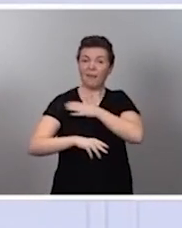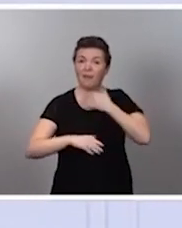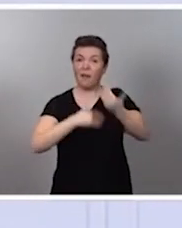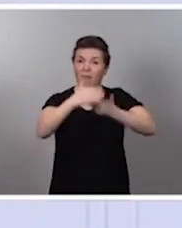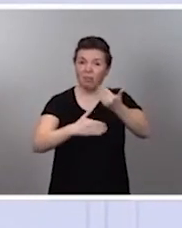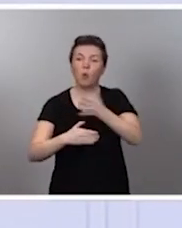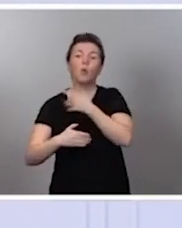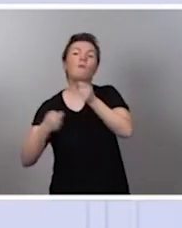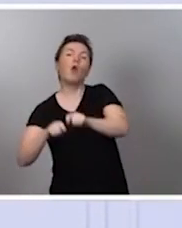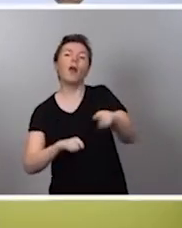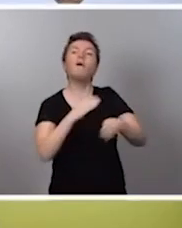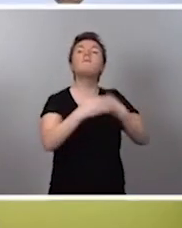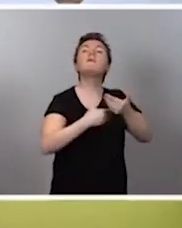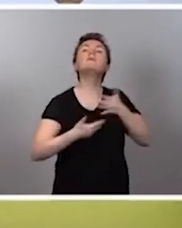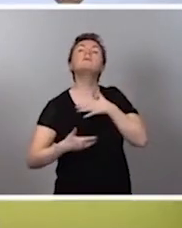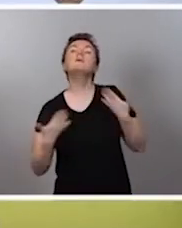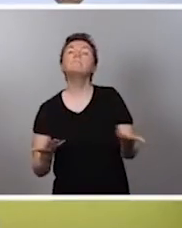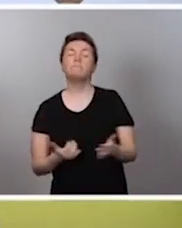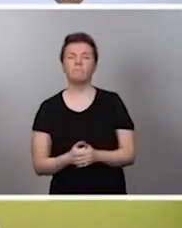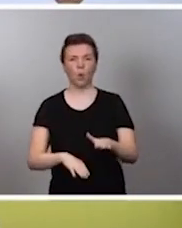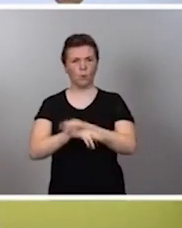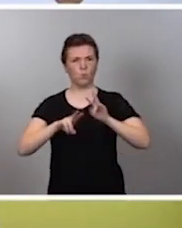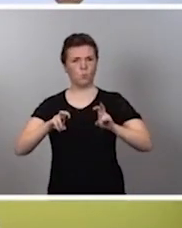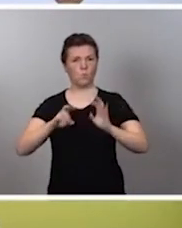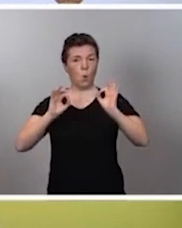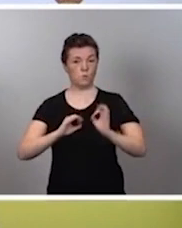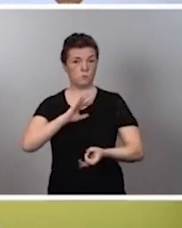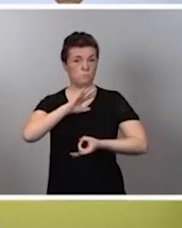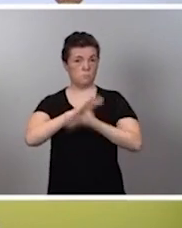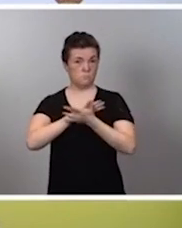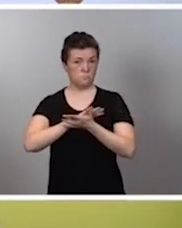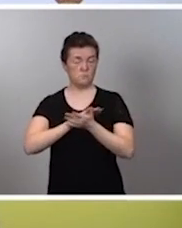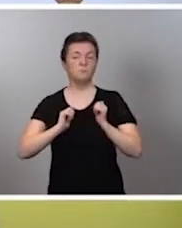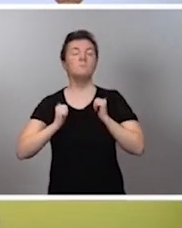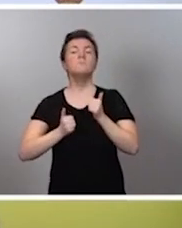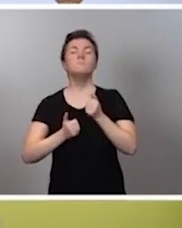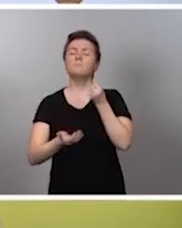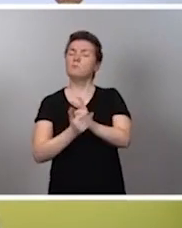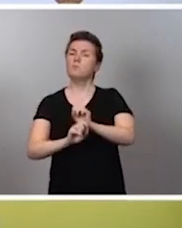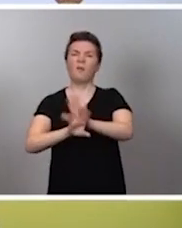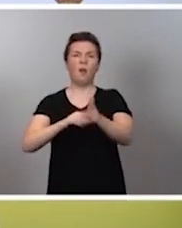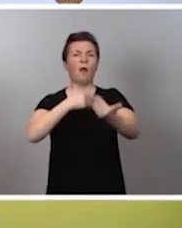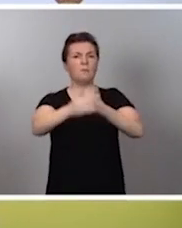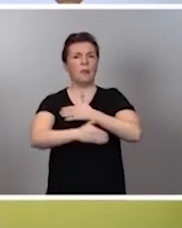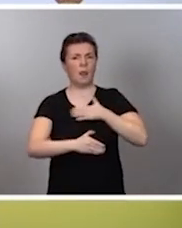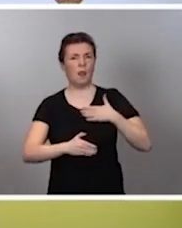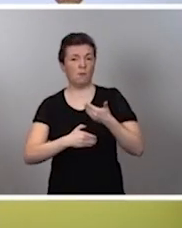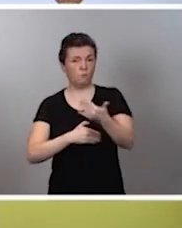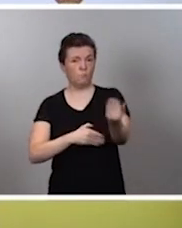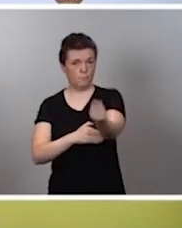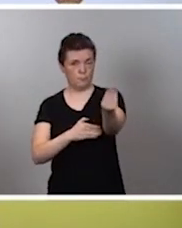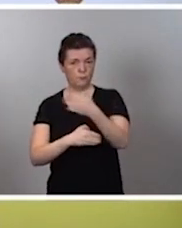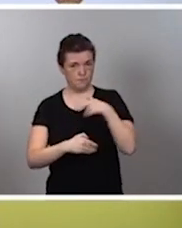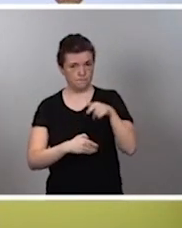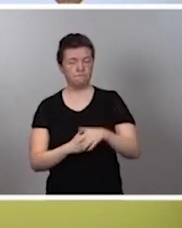trimestres, con la economía creciendo al 2%. Recordemos, por ejemplo, que en el